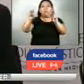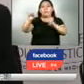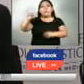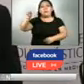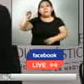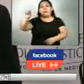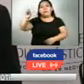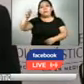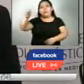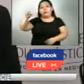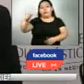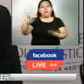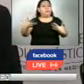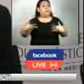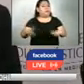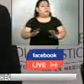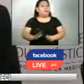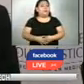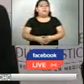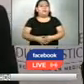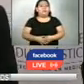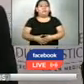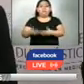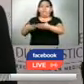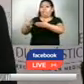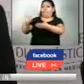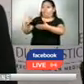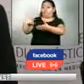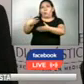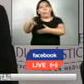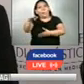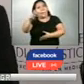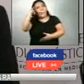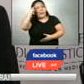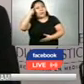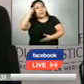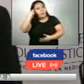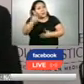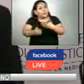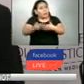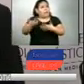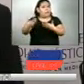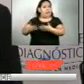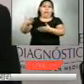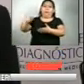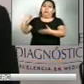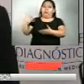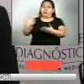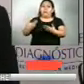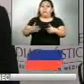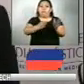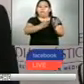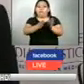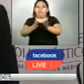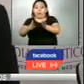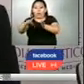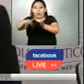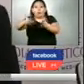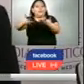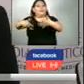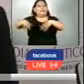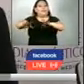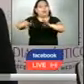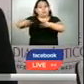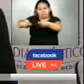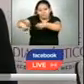se ha venido haciendo desde hace, o por lo menos pensando desde hace varios años, hasta llegar a concluir ahora con